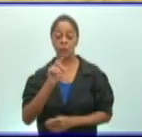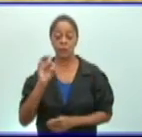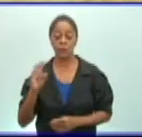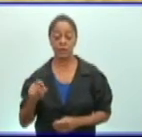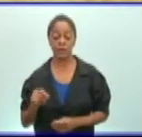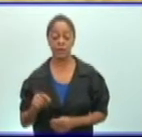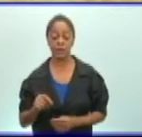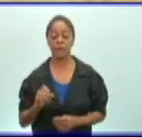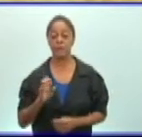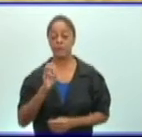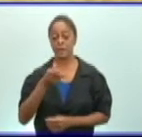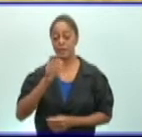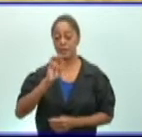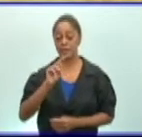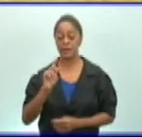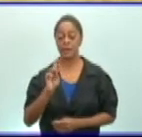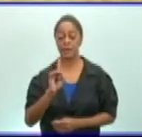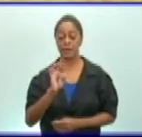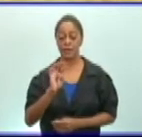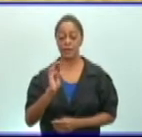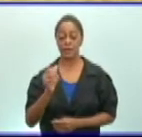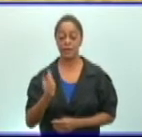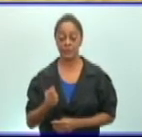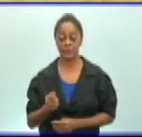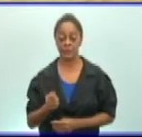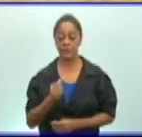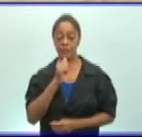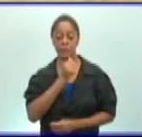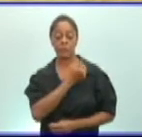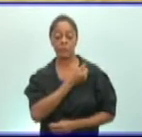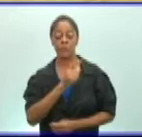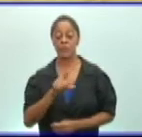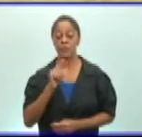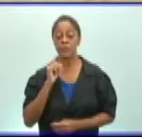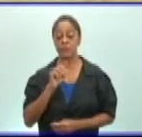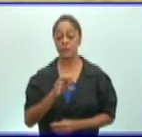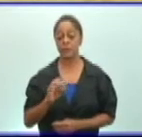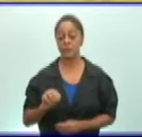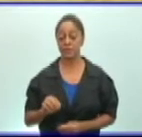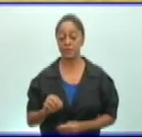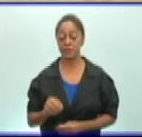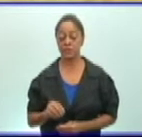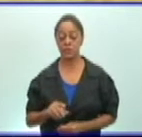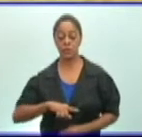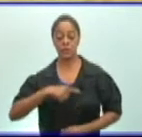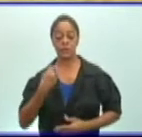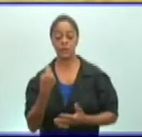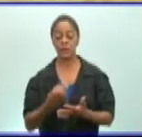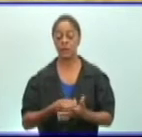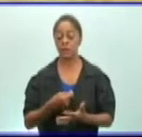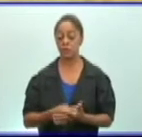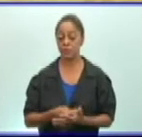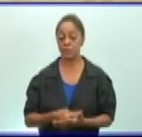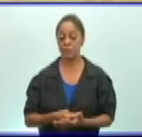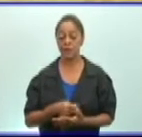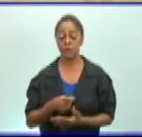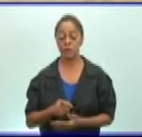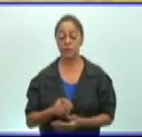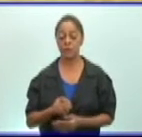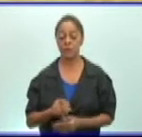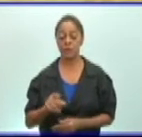las cabras, los cerdos, y esto va asignando ya una actividad económica como la